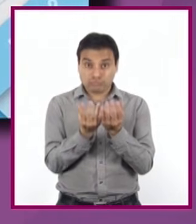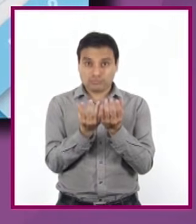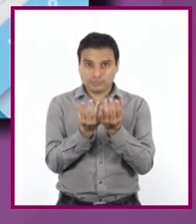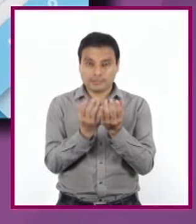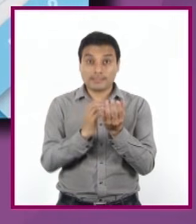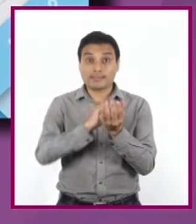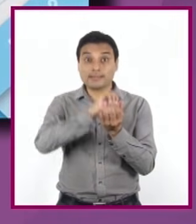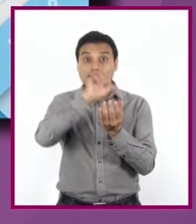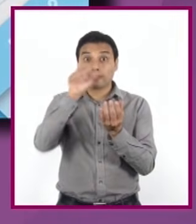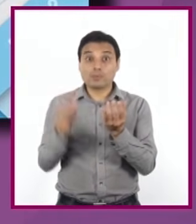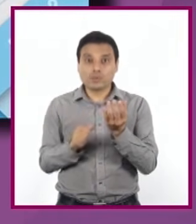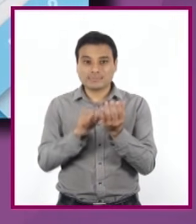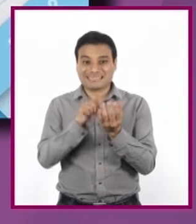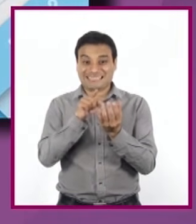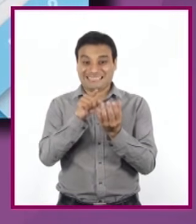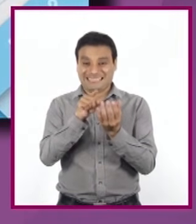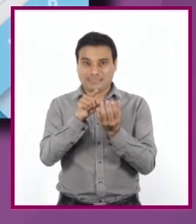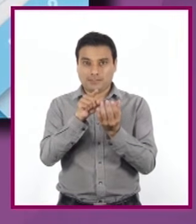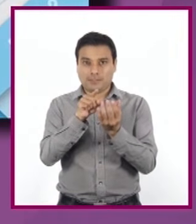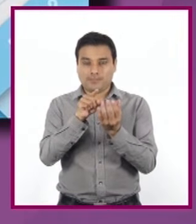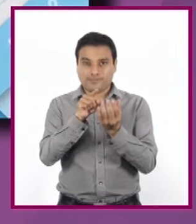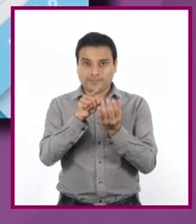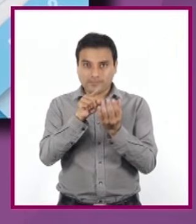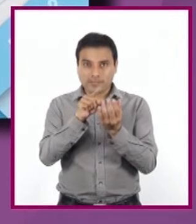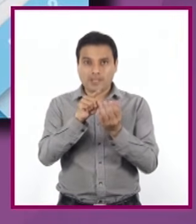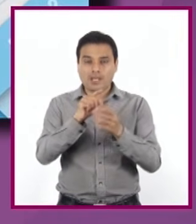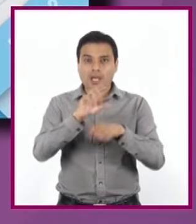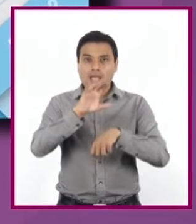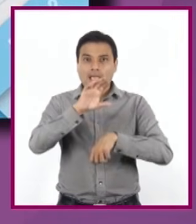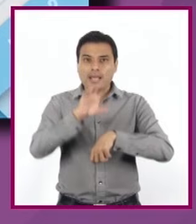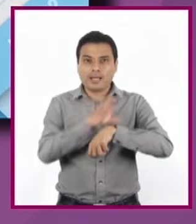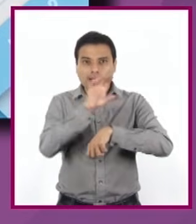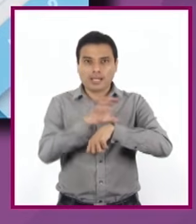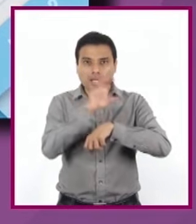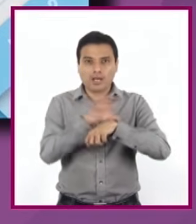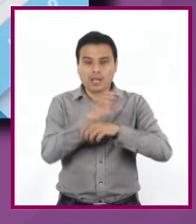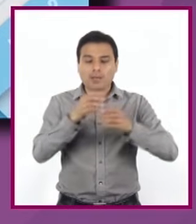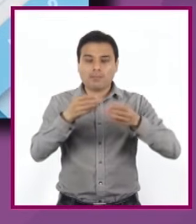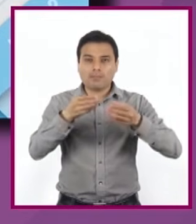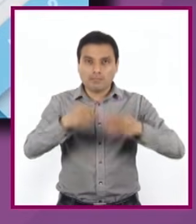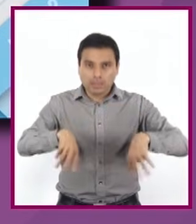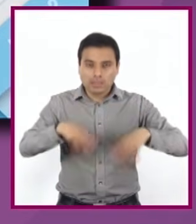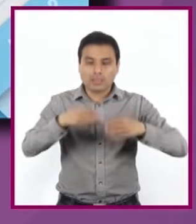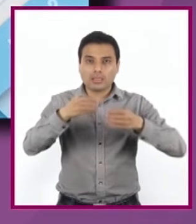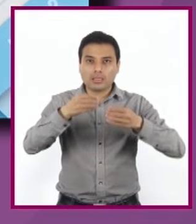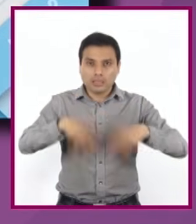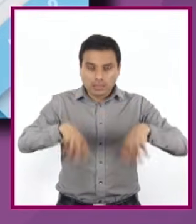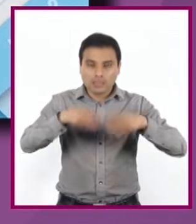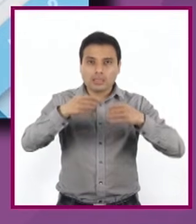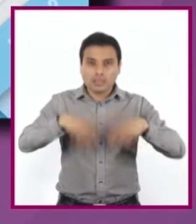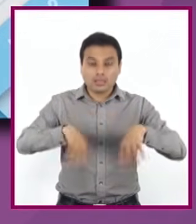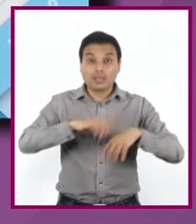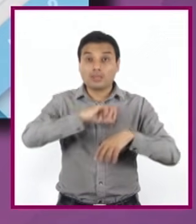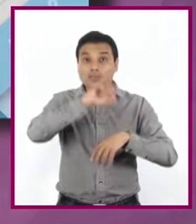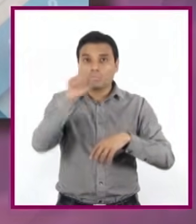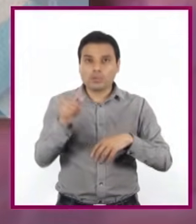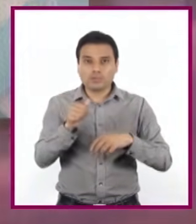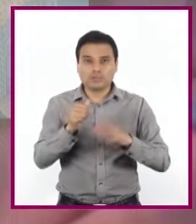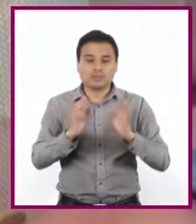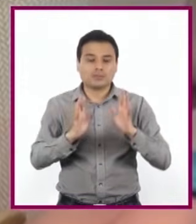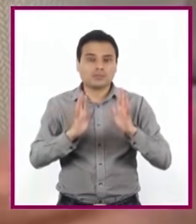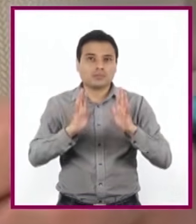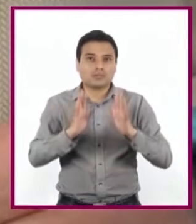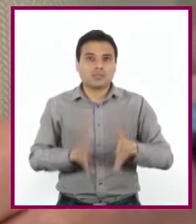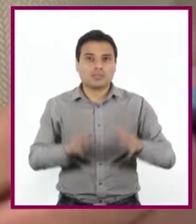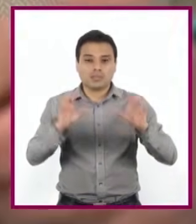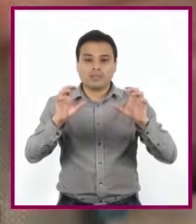a menor temperatura. Pierden tanta energía que la fuerza de cohesión entre las partículas hace que se sientan ligadas